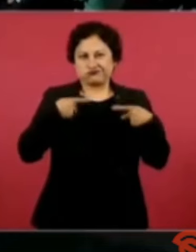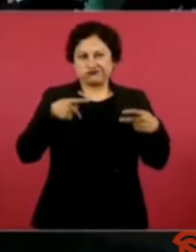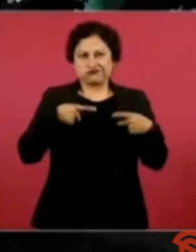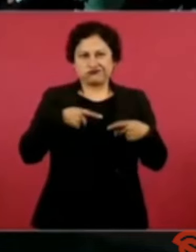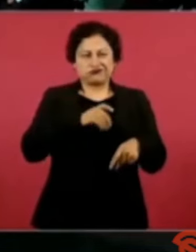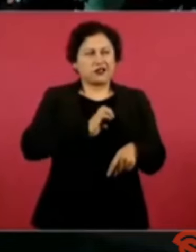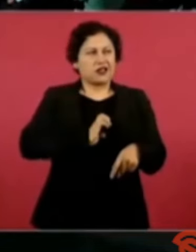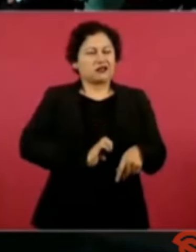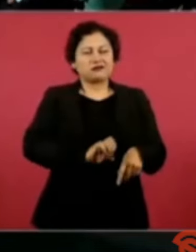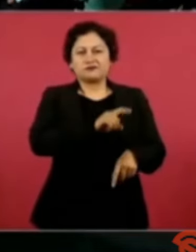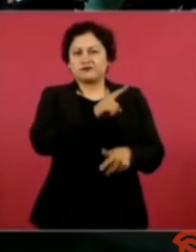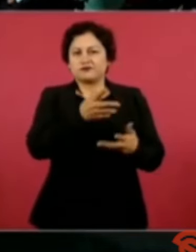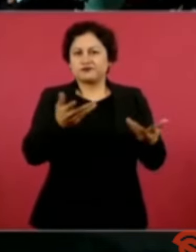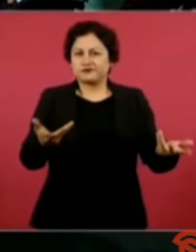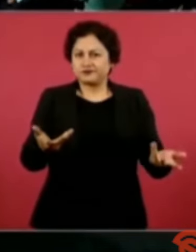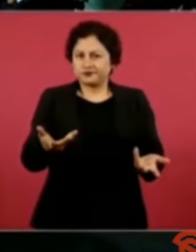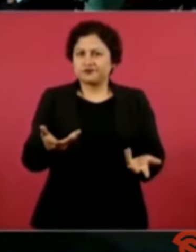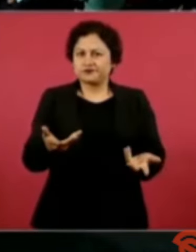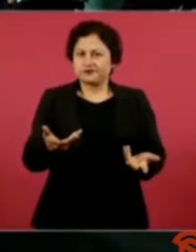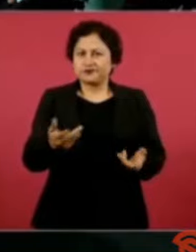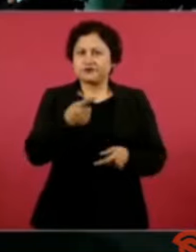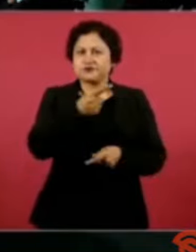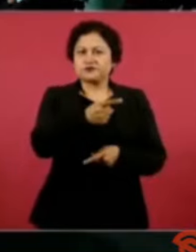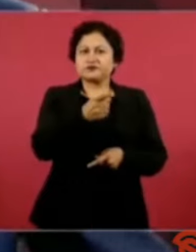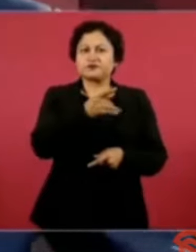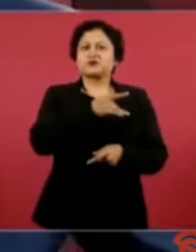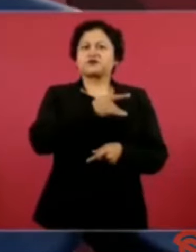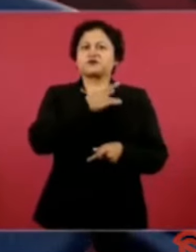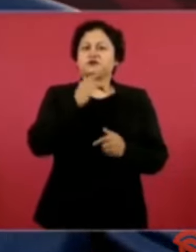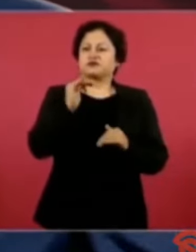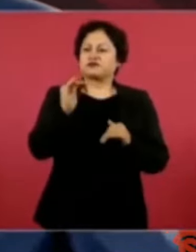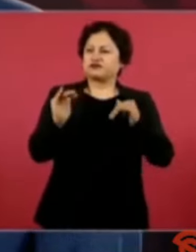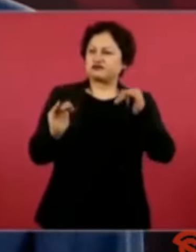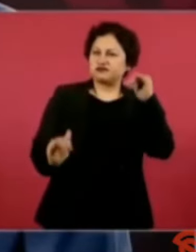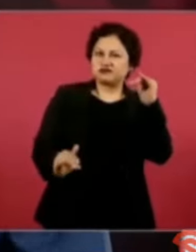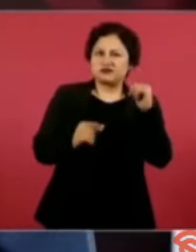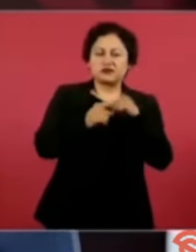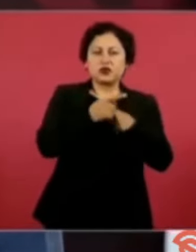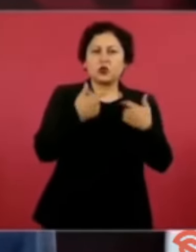que los hace sentirse superiores. Dice, ¿cómo es posible?